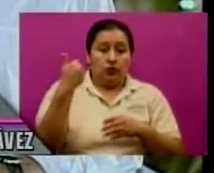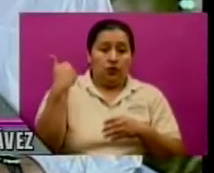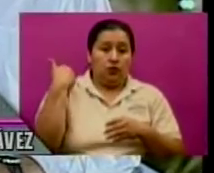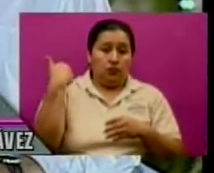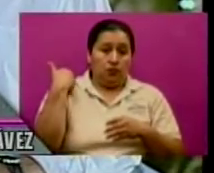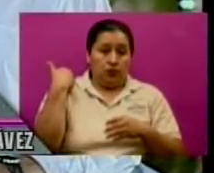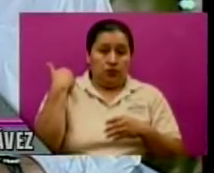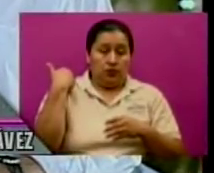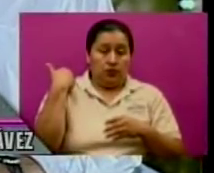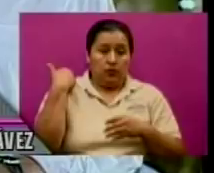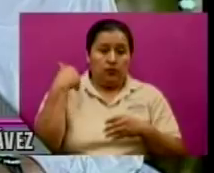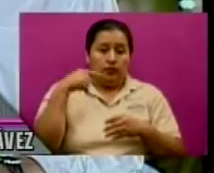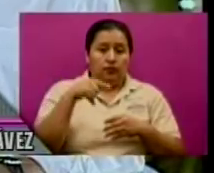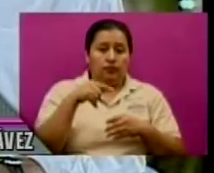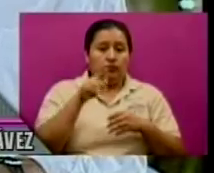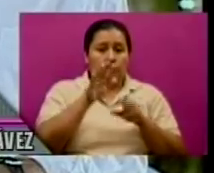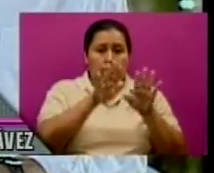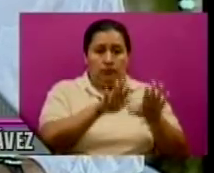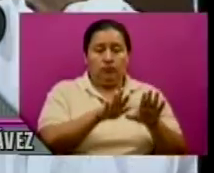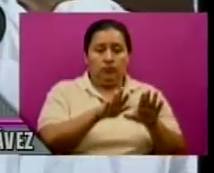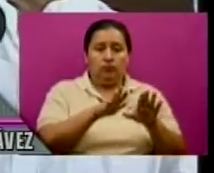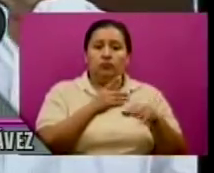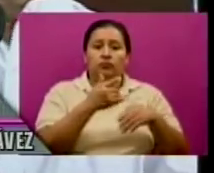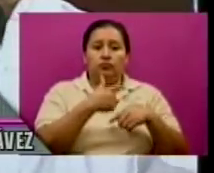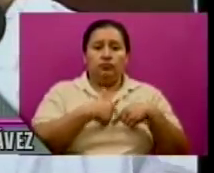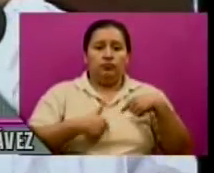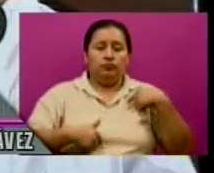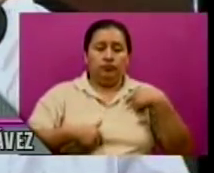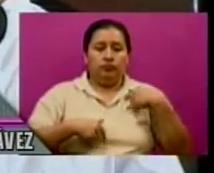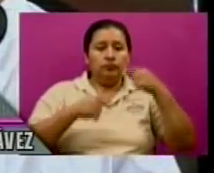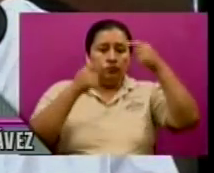encontraba el presidente,